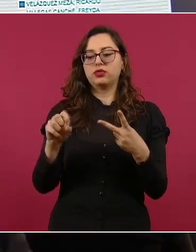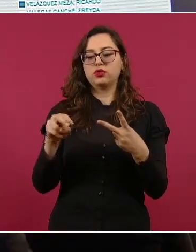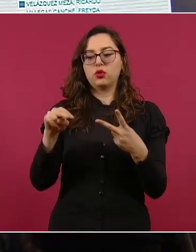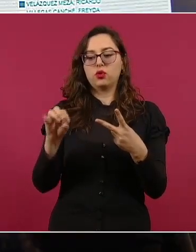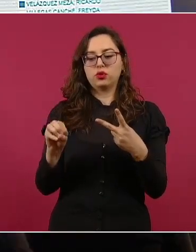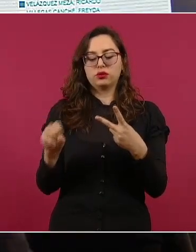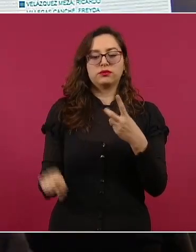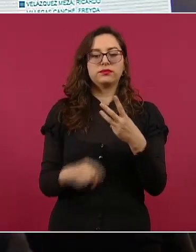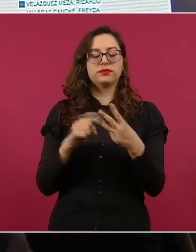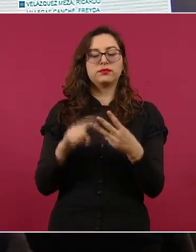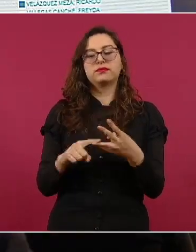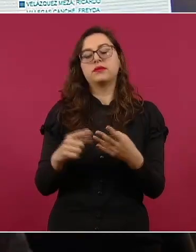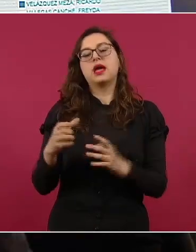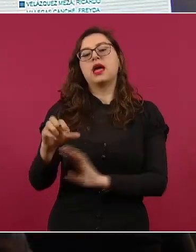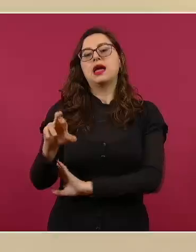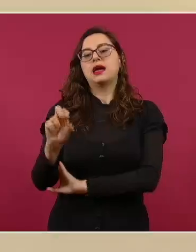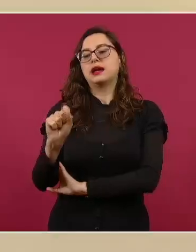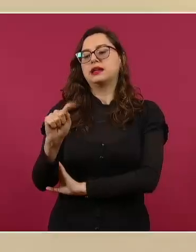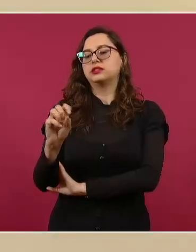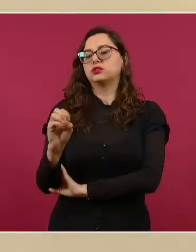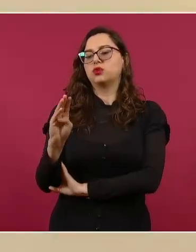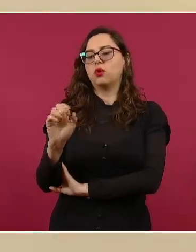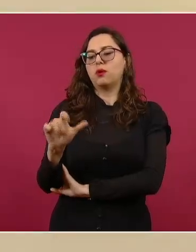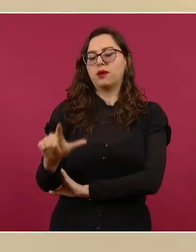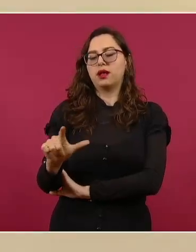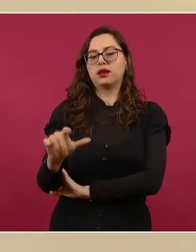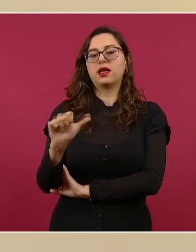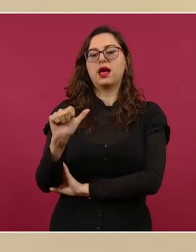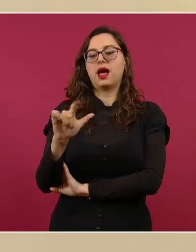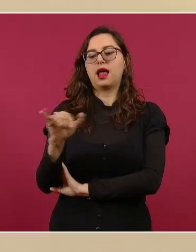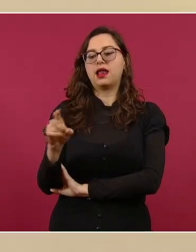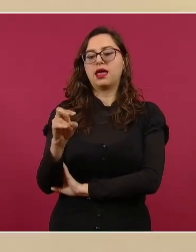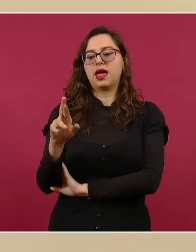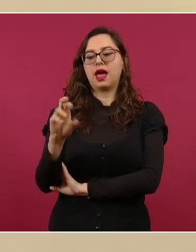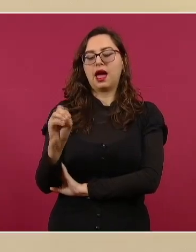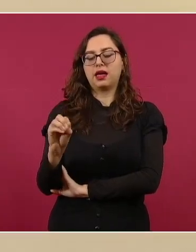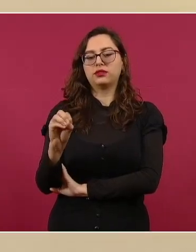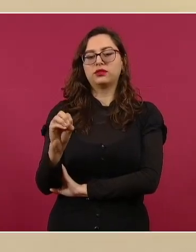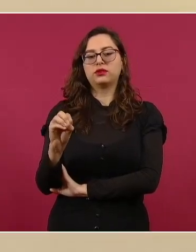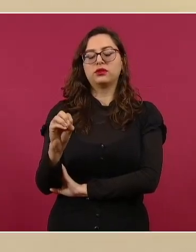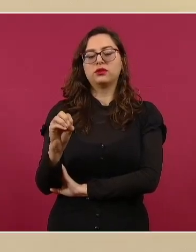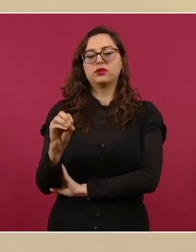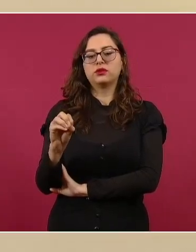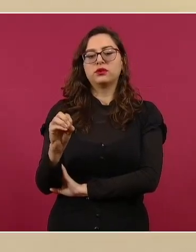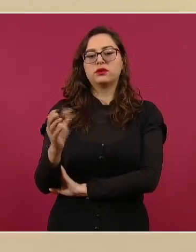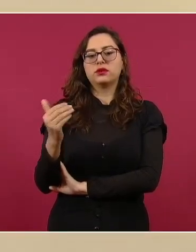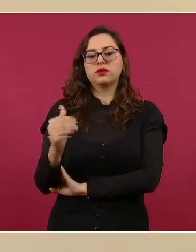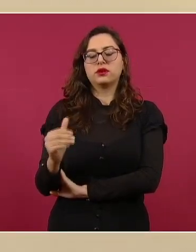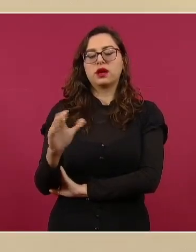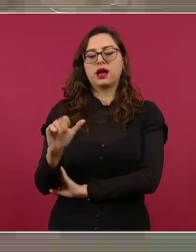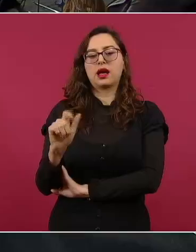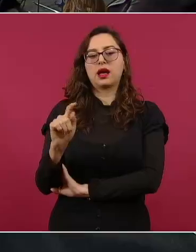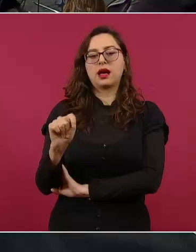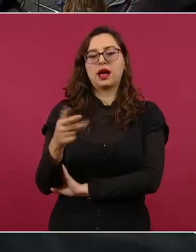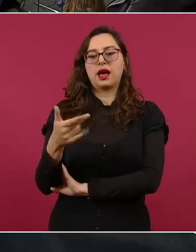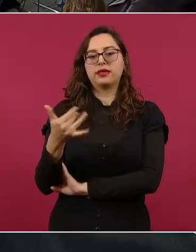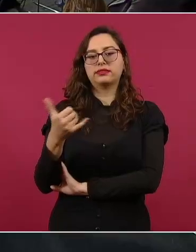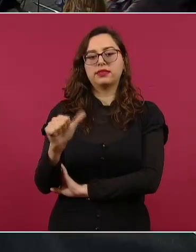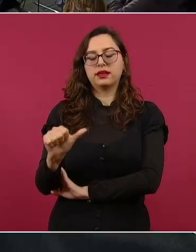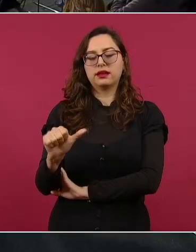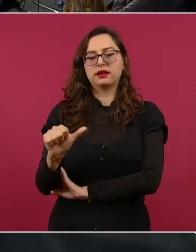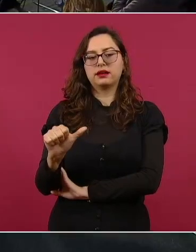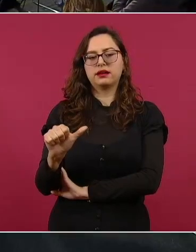Lima, Cristóbal Arias Solís, Alejandro Armén Tamier, Katia Ávila Vázquez,